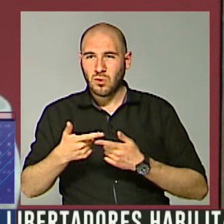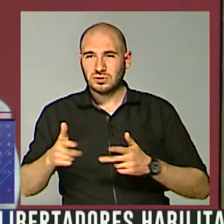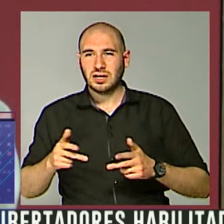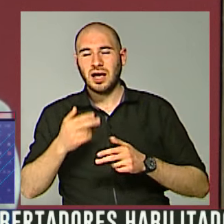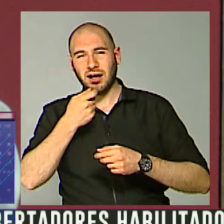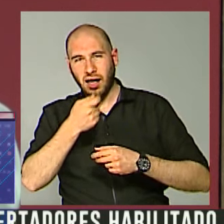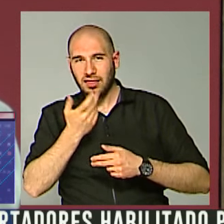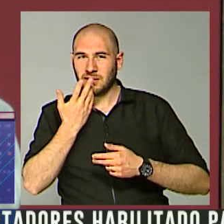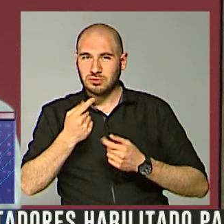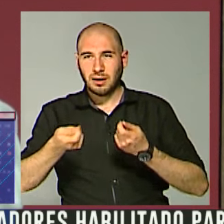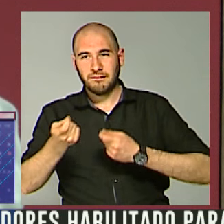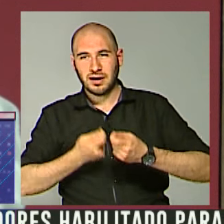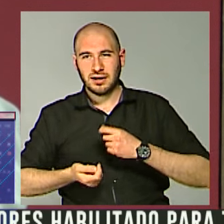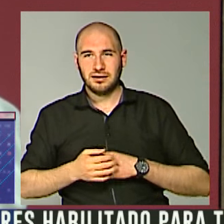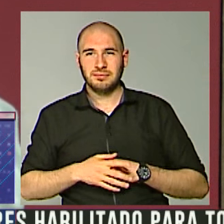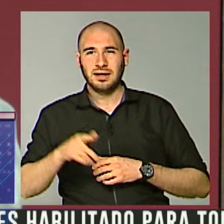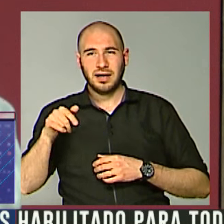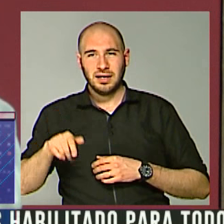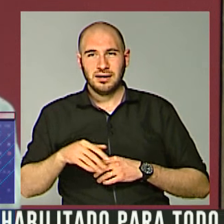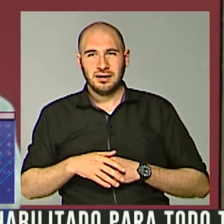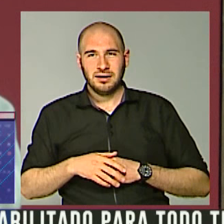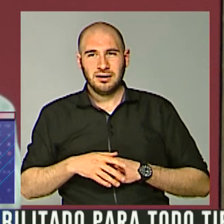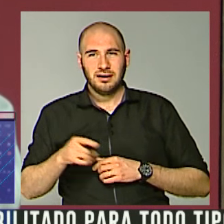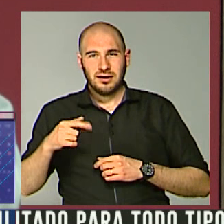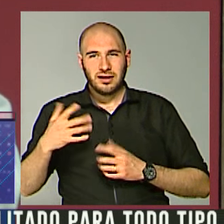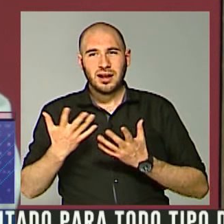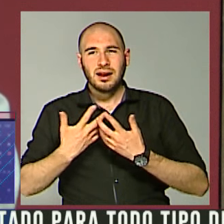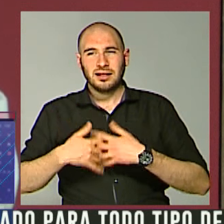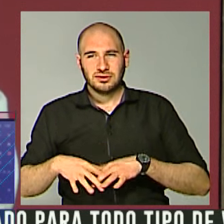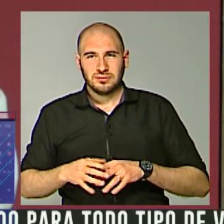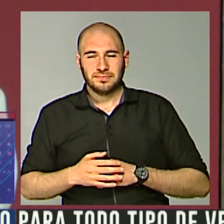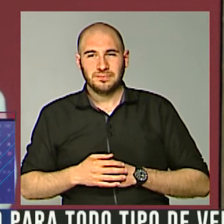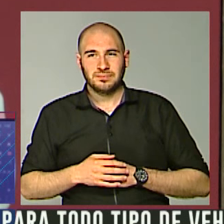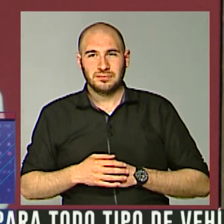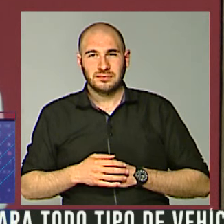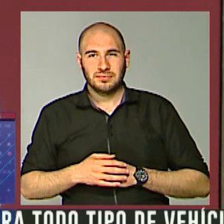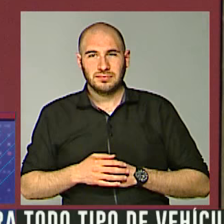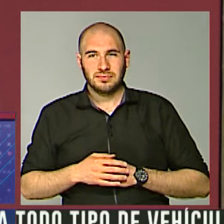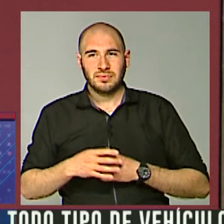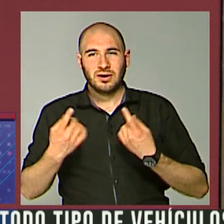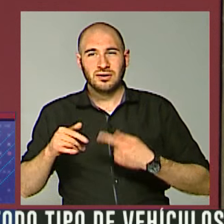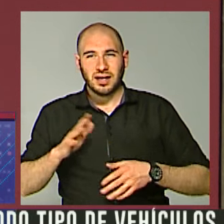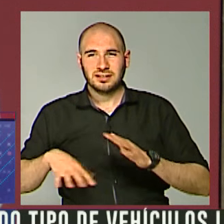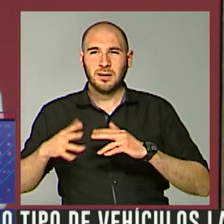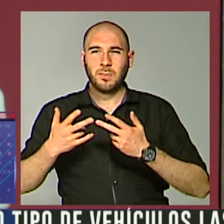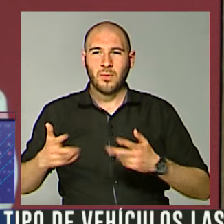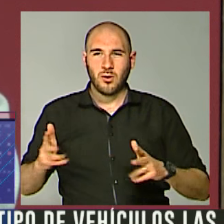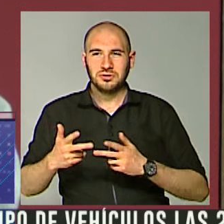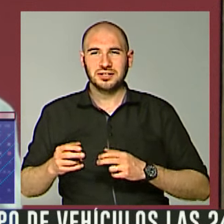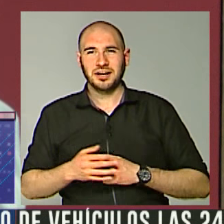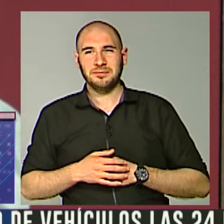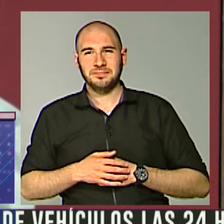gustaba cantar, bailar. Entonces ahí uno se iba relacionando con el hacer de la música, con el